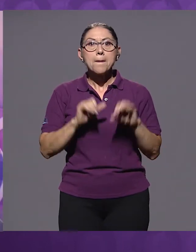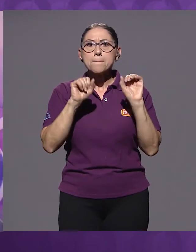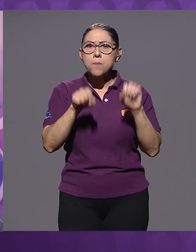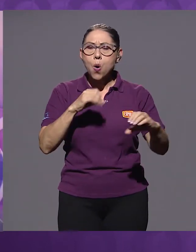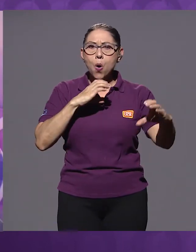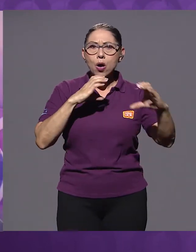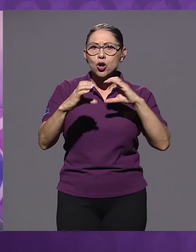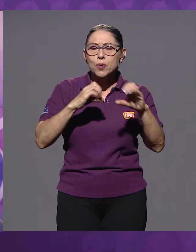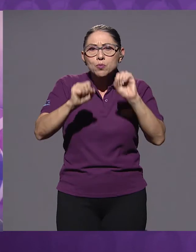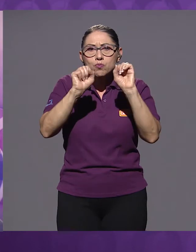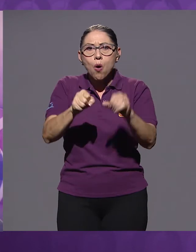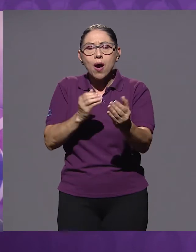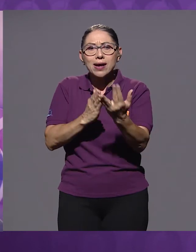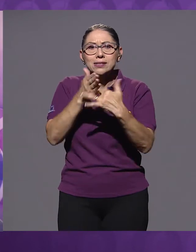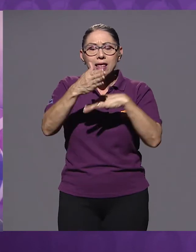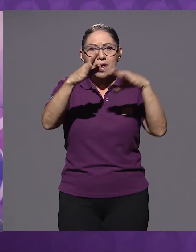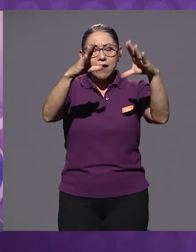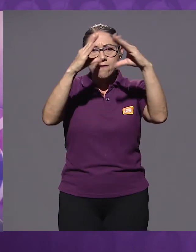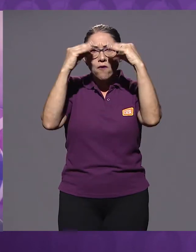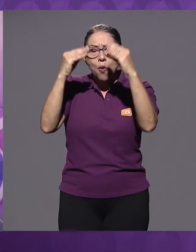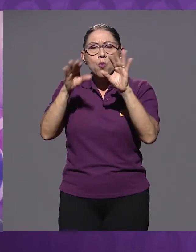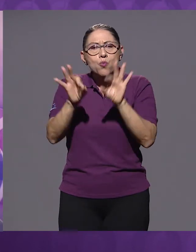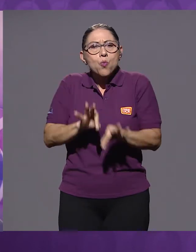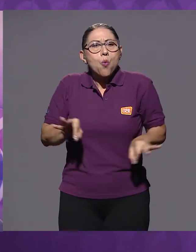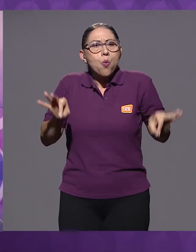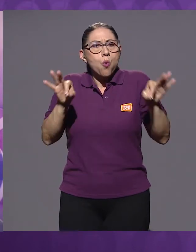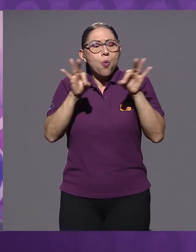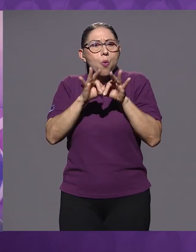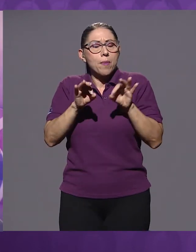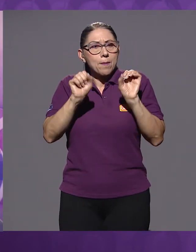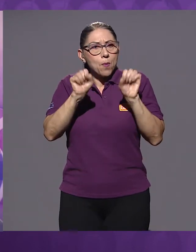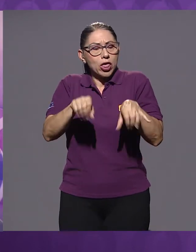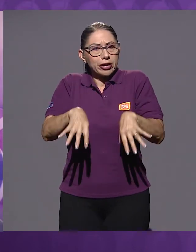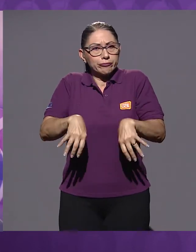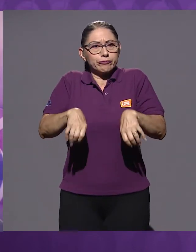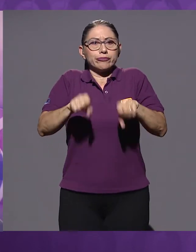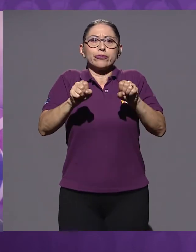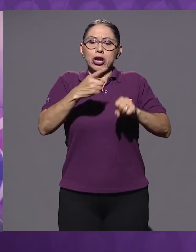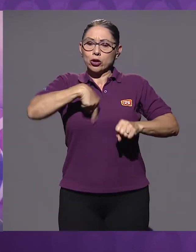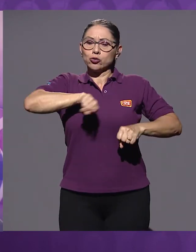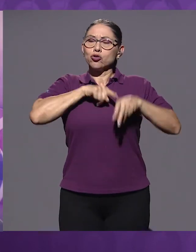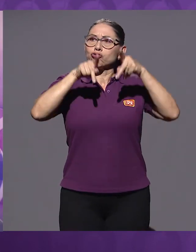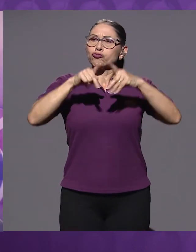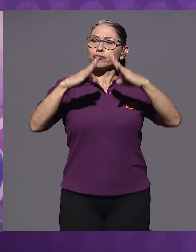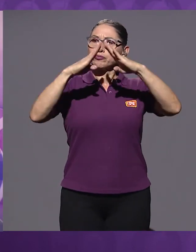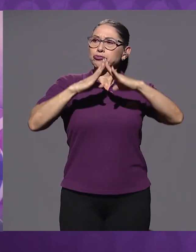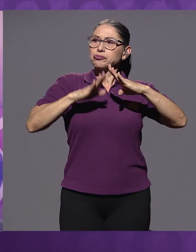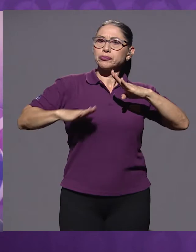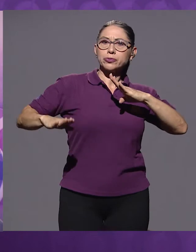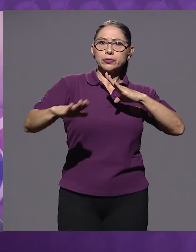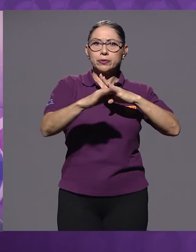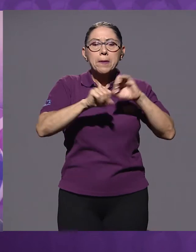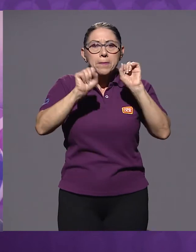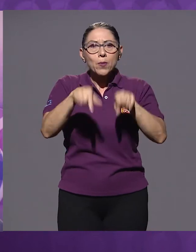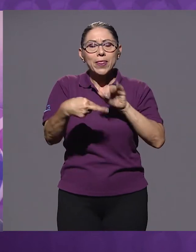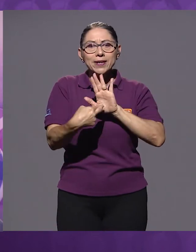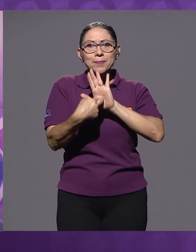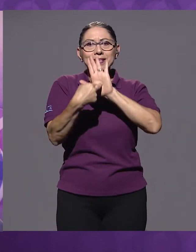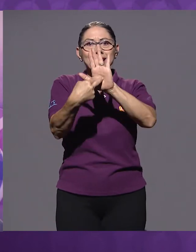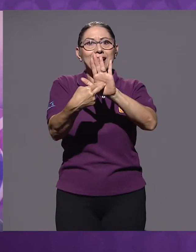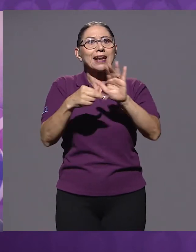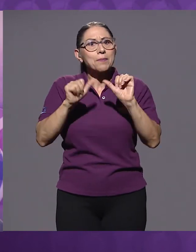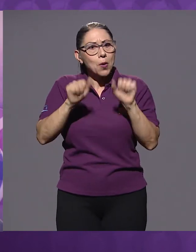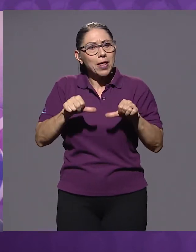Poder comunicarse y acceder a información es indispensable para poder ejercer nuestra ciudadanía y en algunos casos puede representar